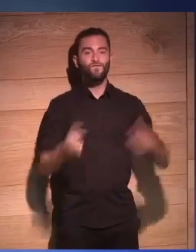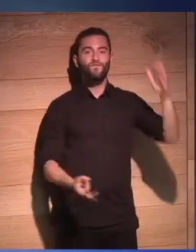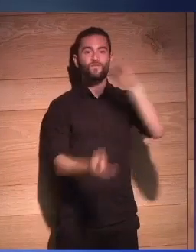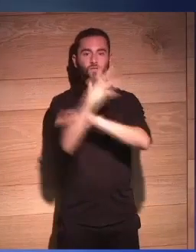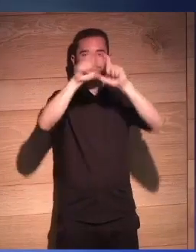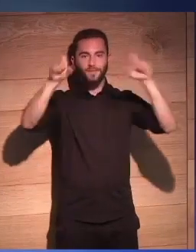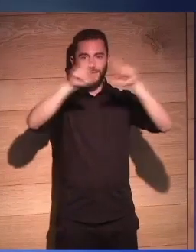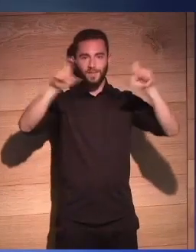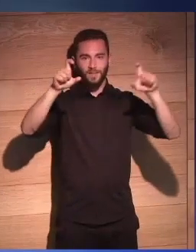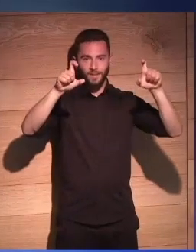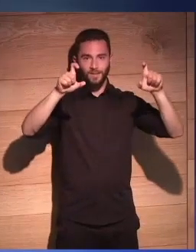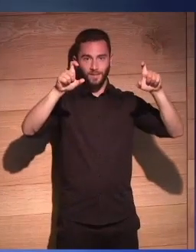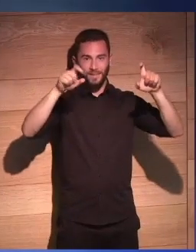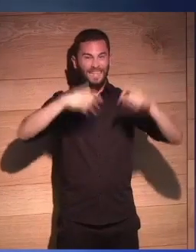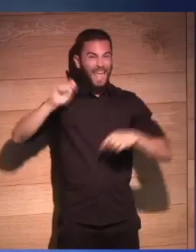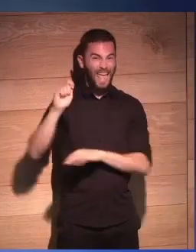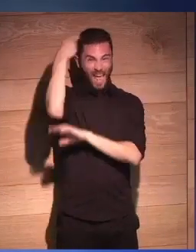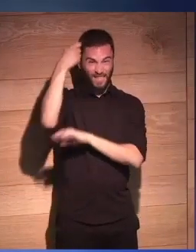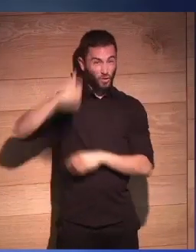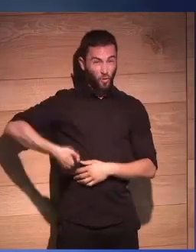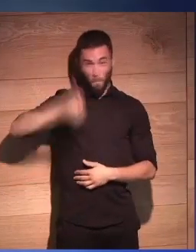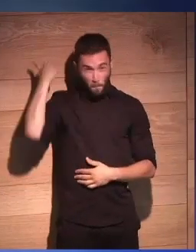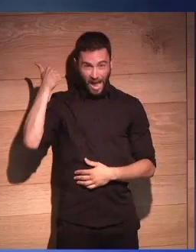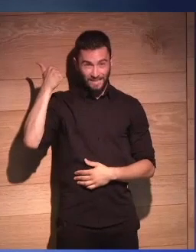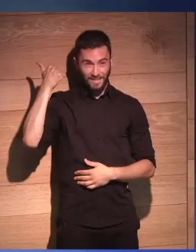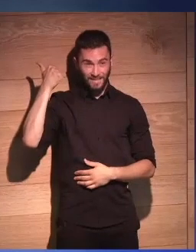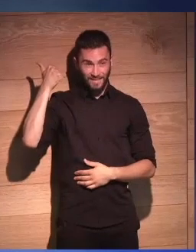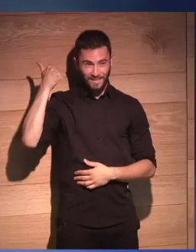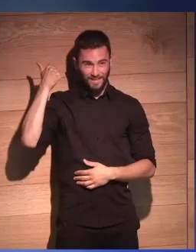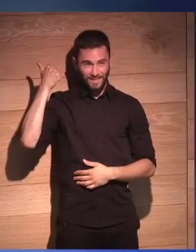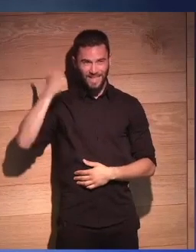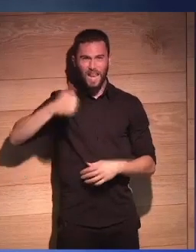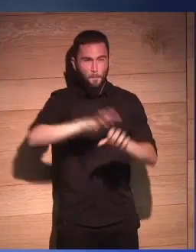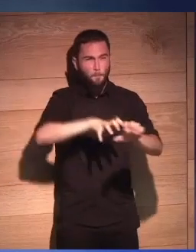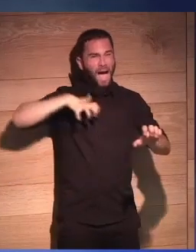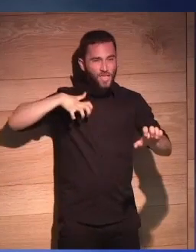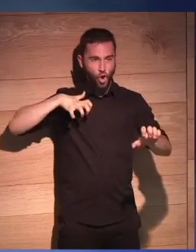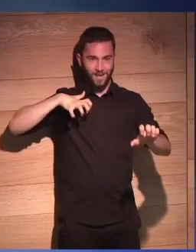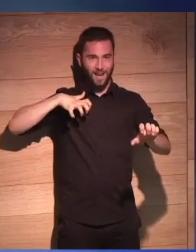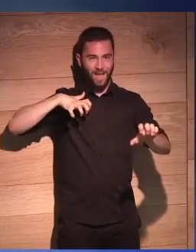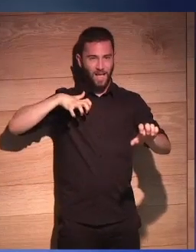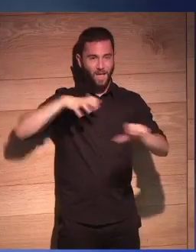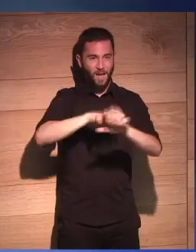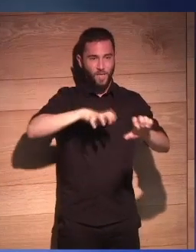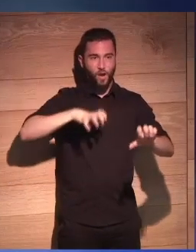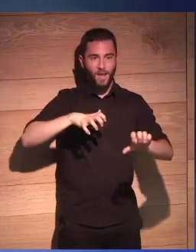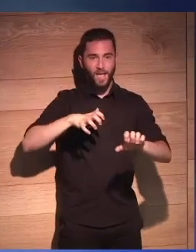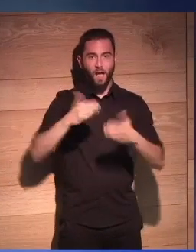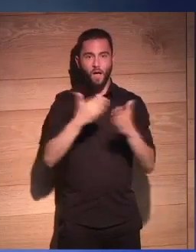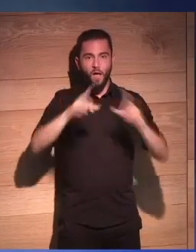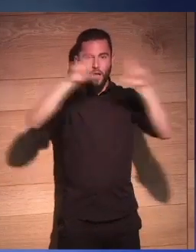empresas, de startups más exitosos, el grueso, la gran mayoría, son